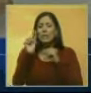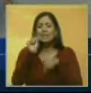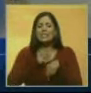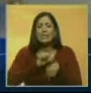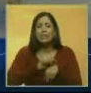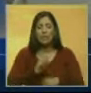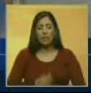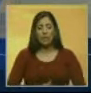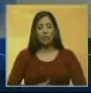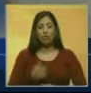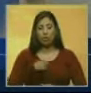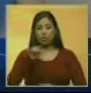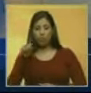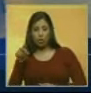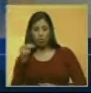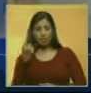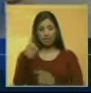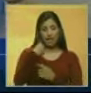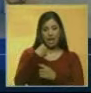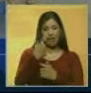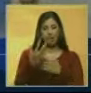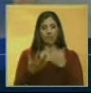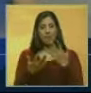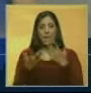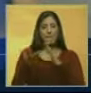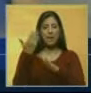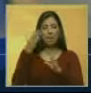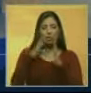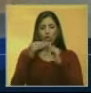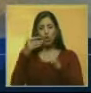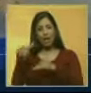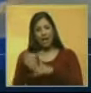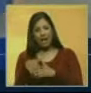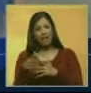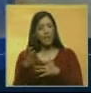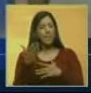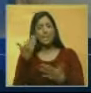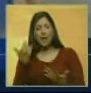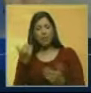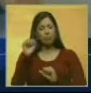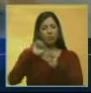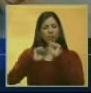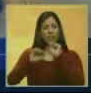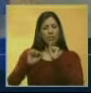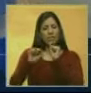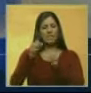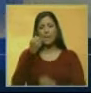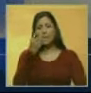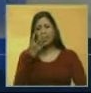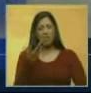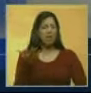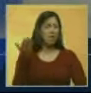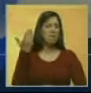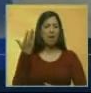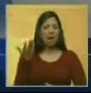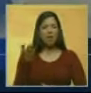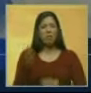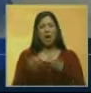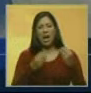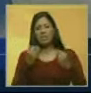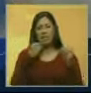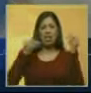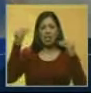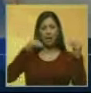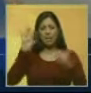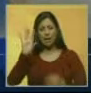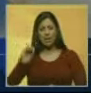segundo. Estoy llegando, estoy saliendo, vamos todos a la calle, vamos a defender Miraflores, vamos a hacer tal